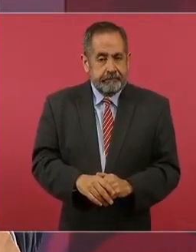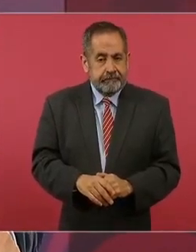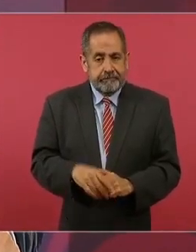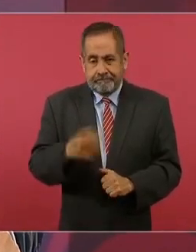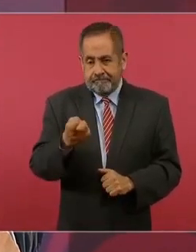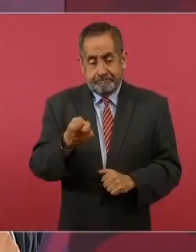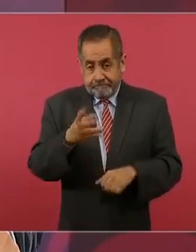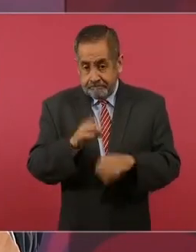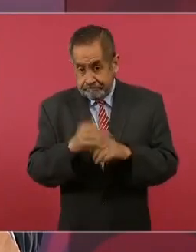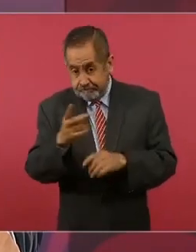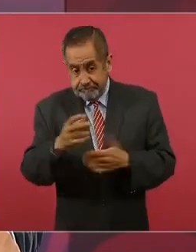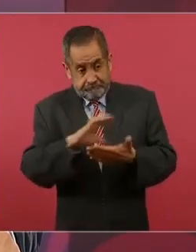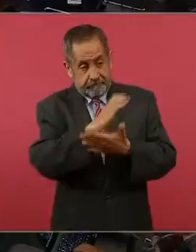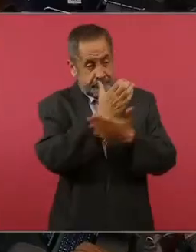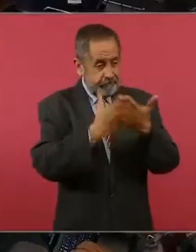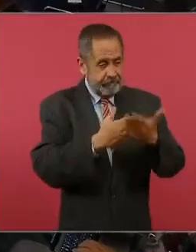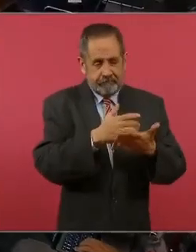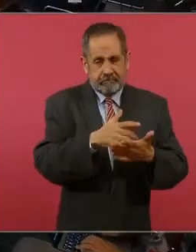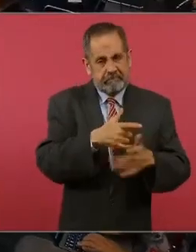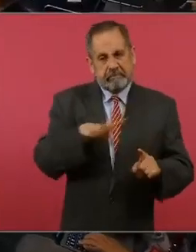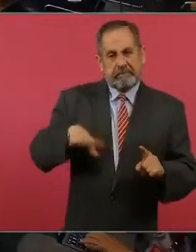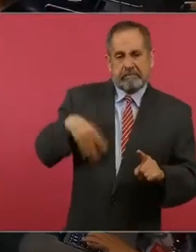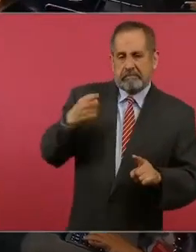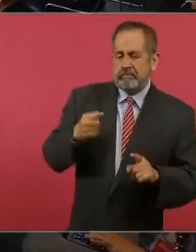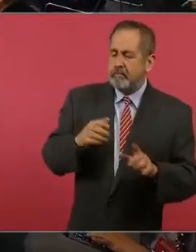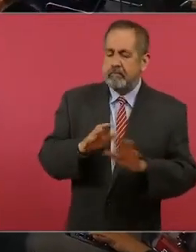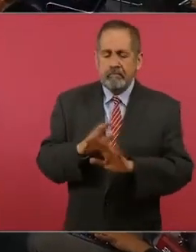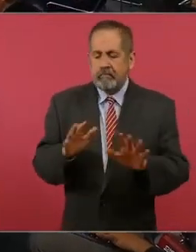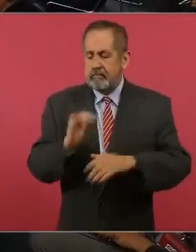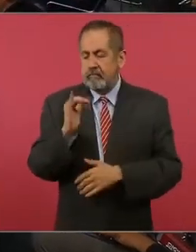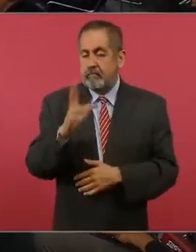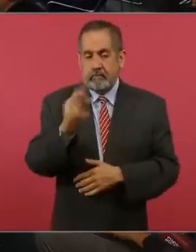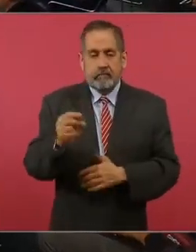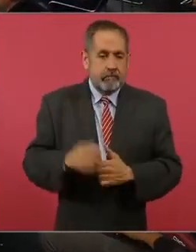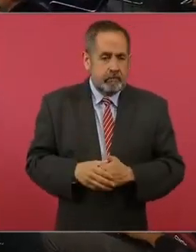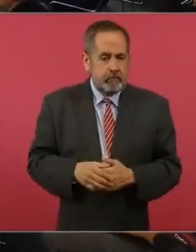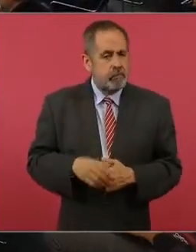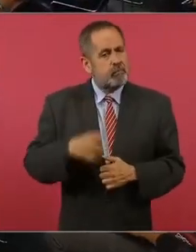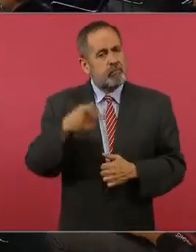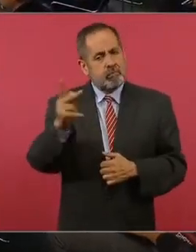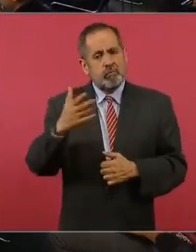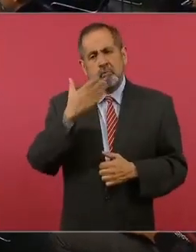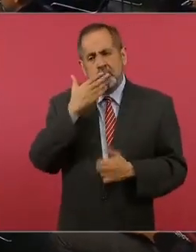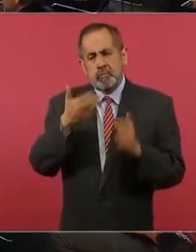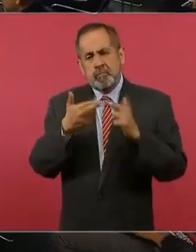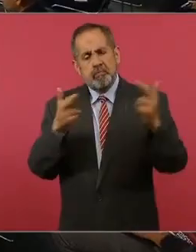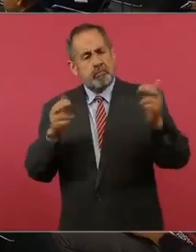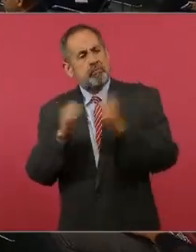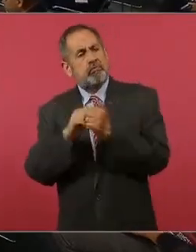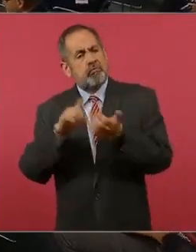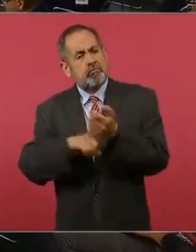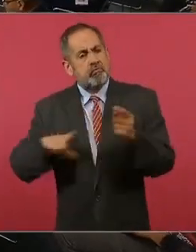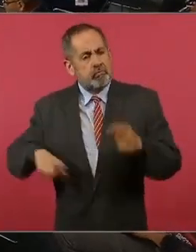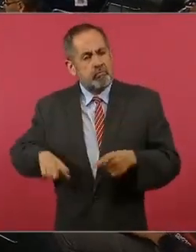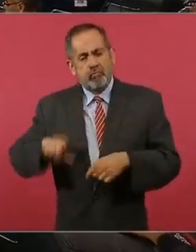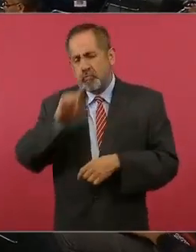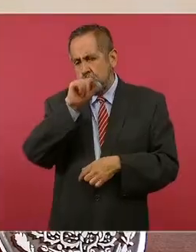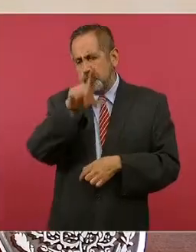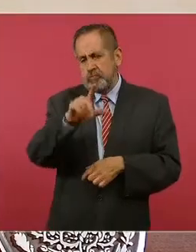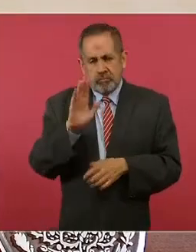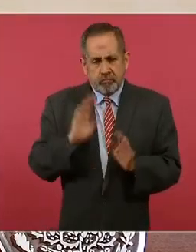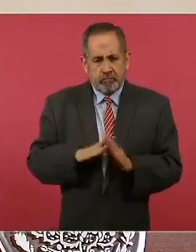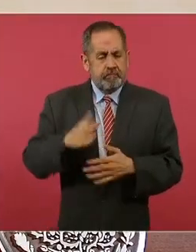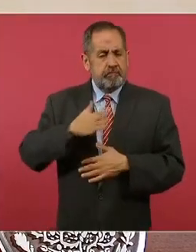Ese tipo de contratos leoninos. Pero llevamos muy buena relación con el gobierno de Jalisco.